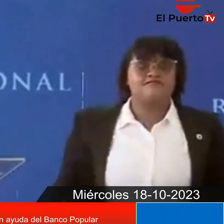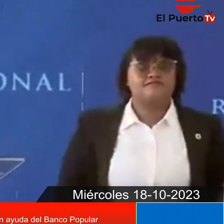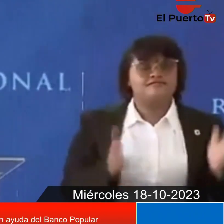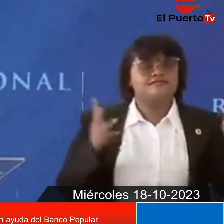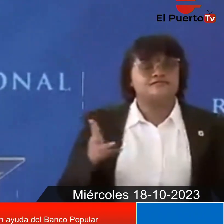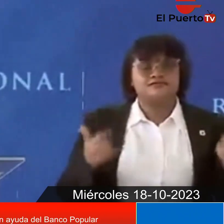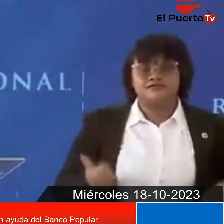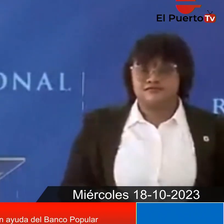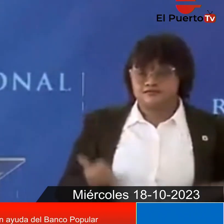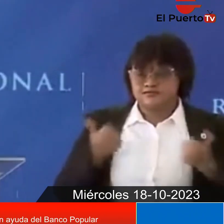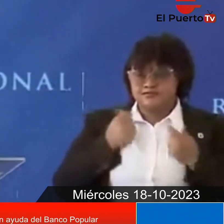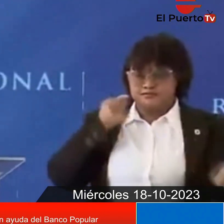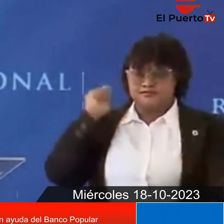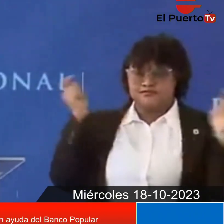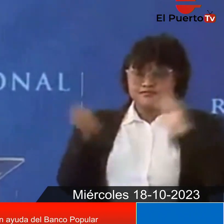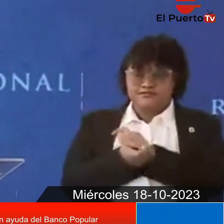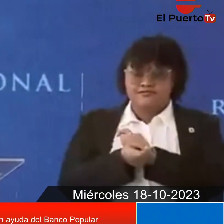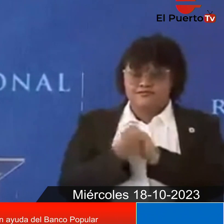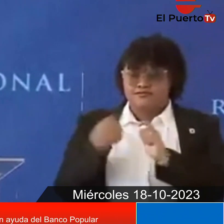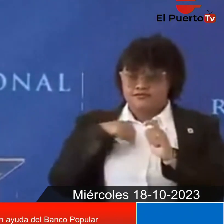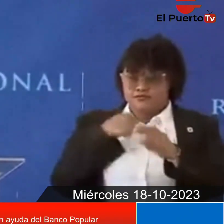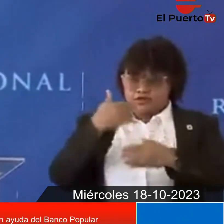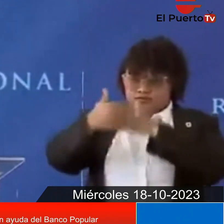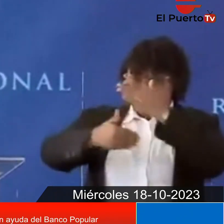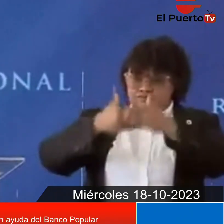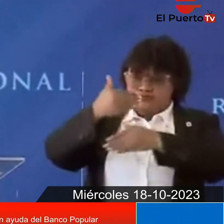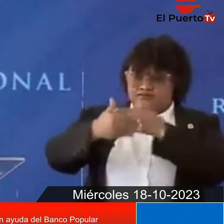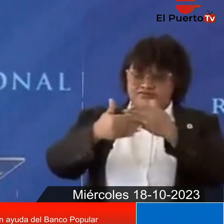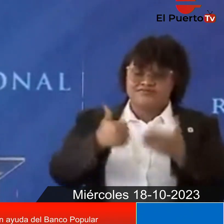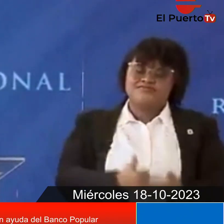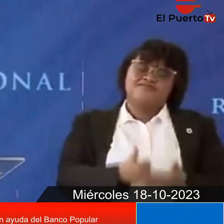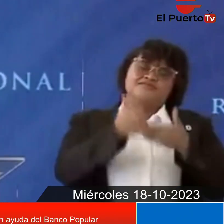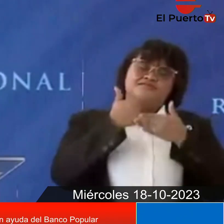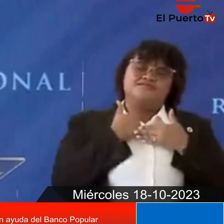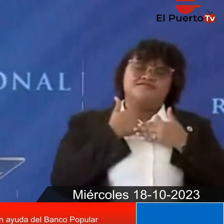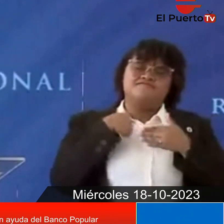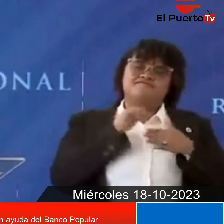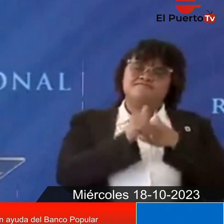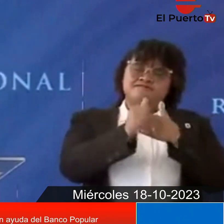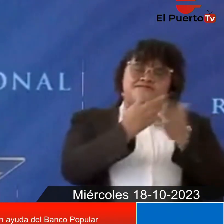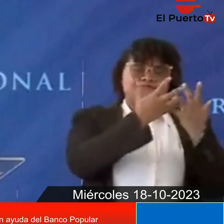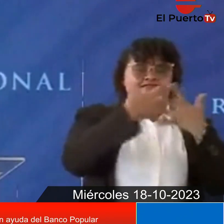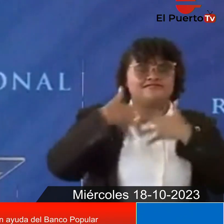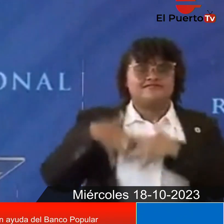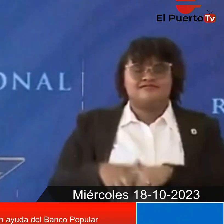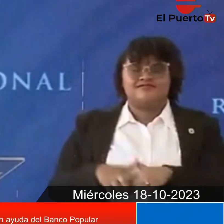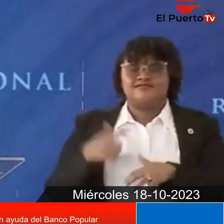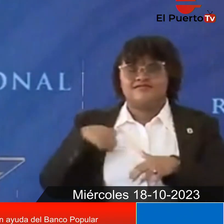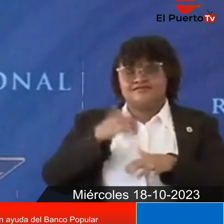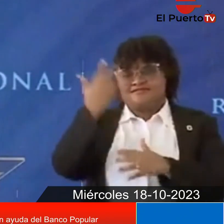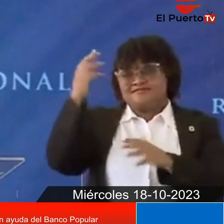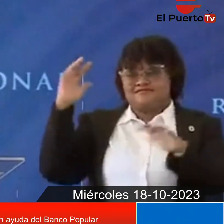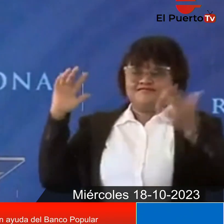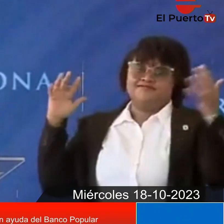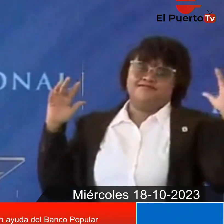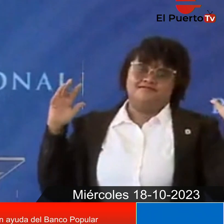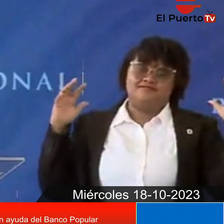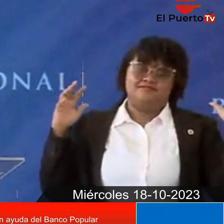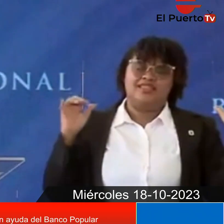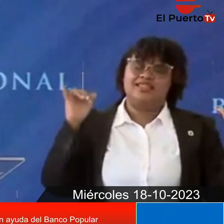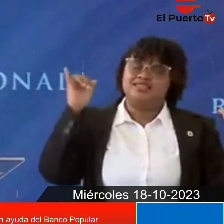estilos de vida y de producción que nos permitan vivir en armonía con el medio ambiente.